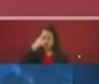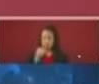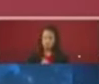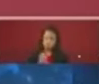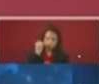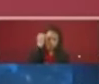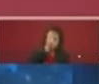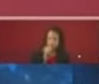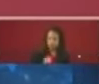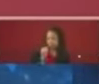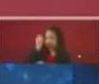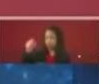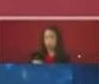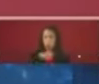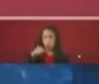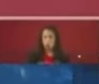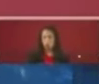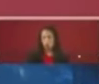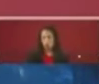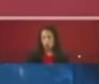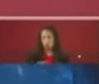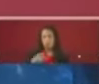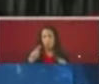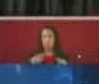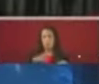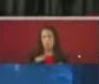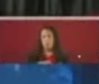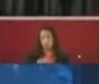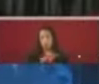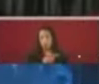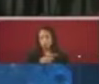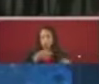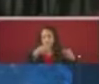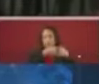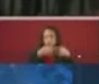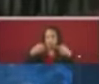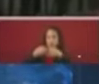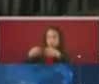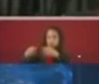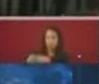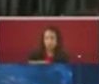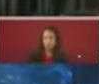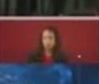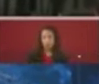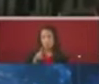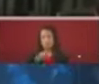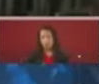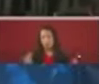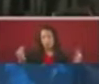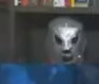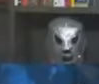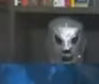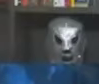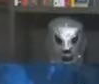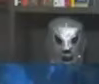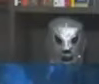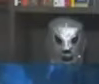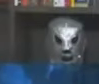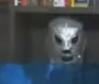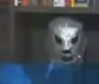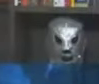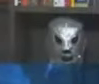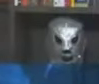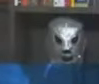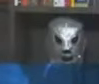Bien, esto, doctor Arturo Saldívar, presidente de la Suprema Corte, ¿en qué beneficia a